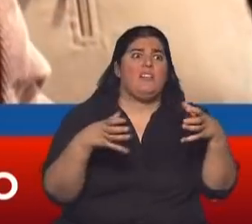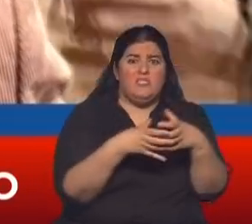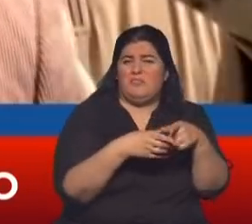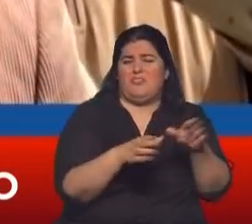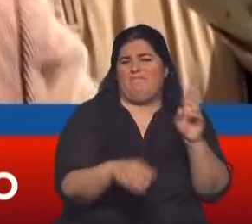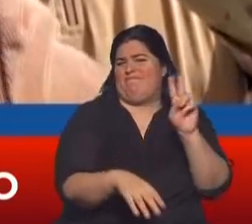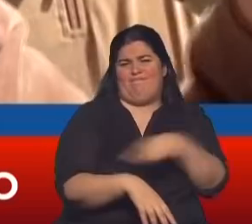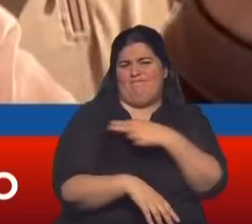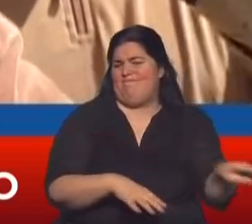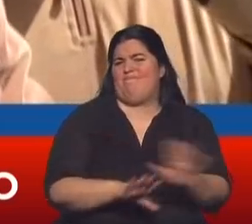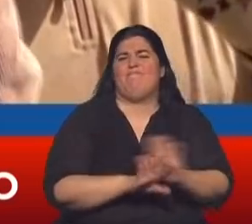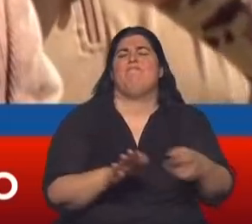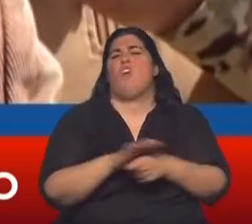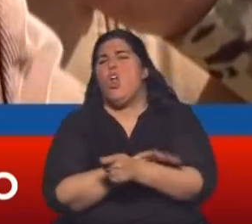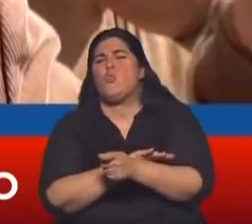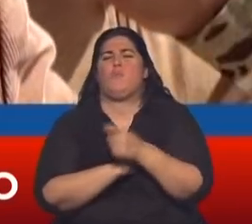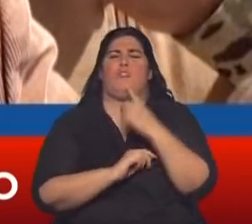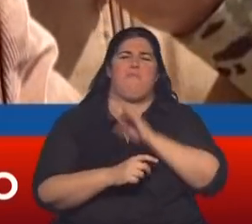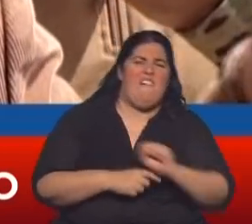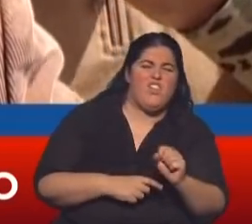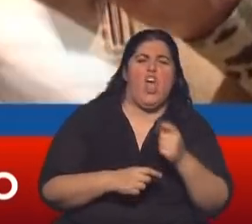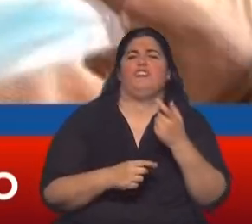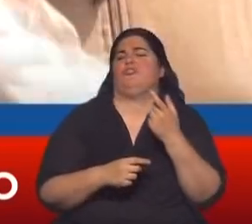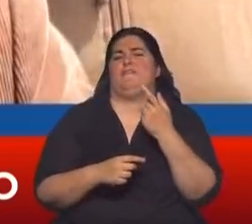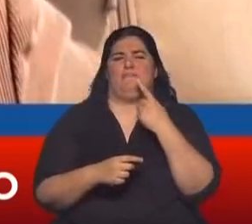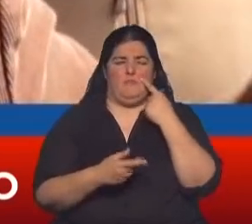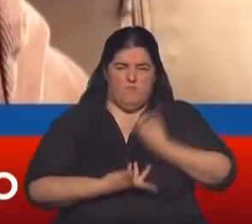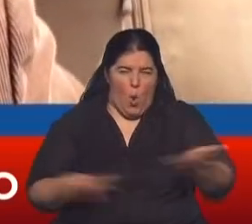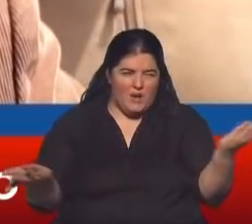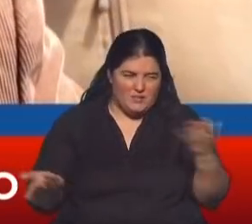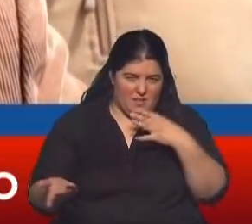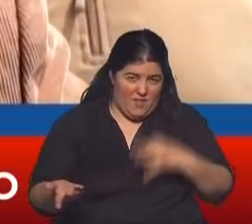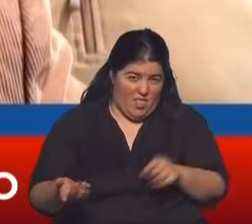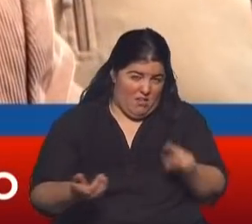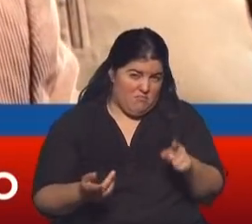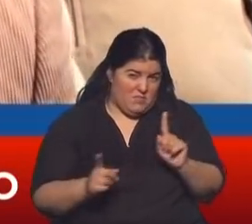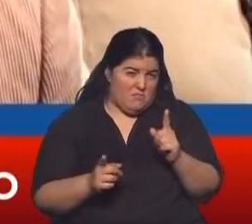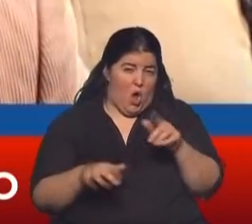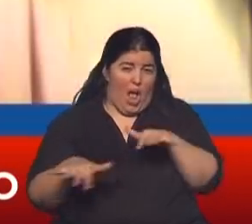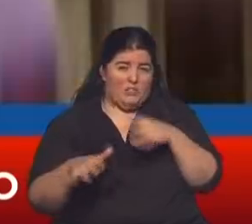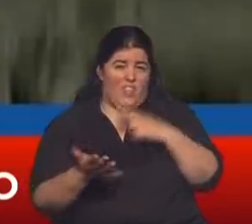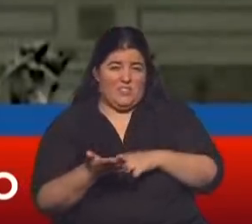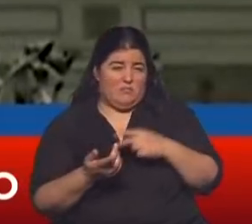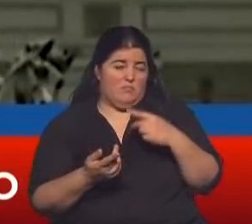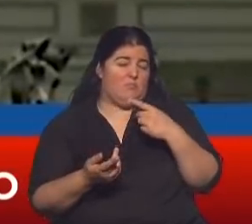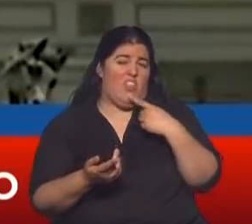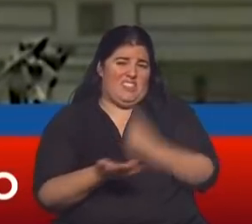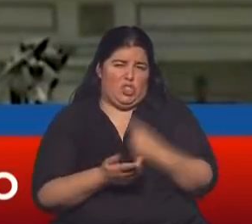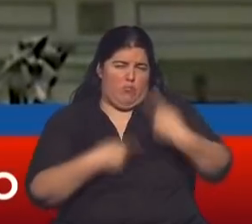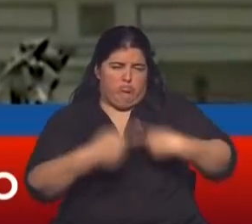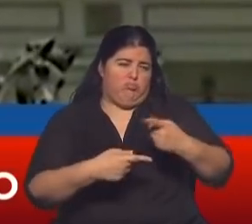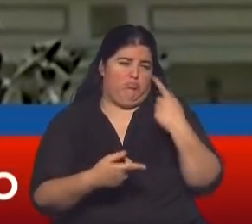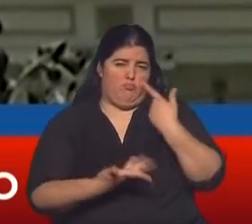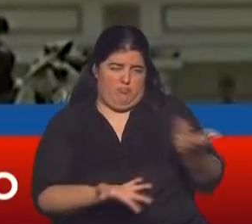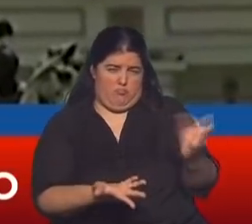corrupto y mafioso, porque eso es, y están demostrándolo con cada una de sus acciones. Sin dudas,